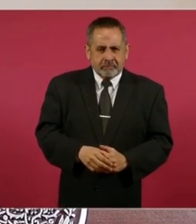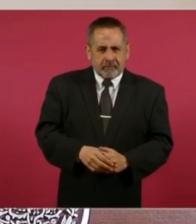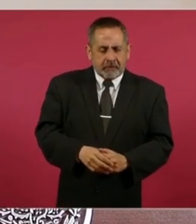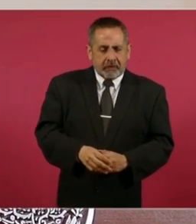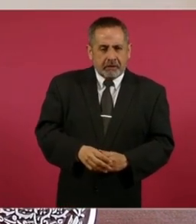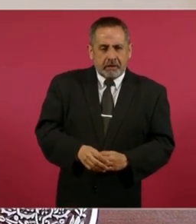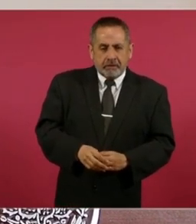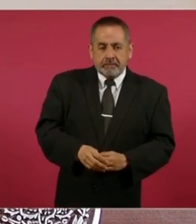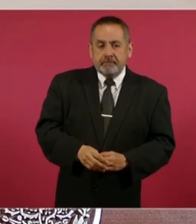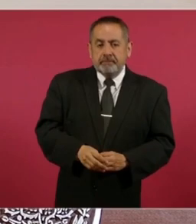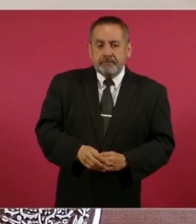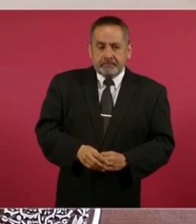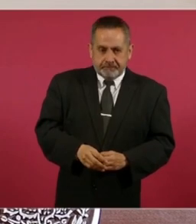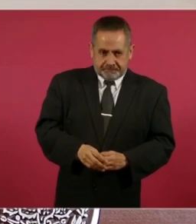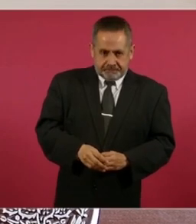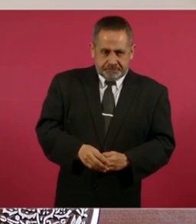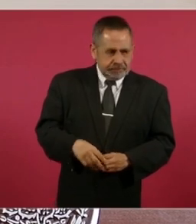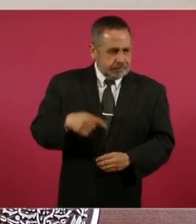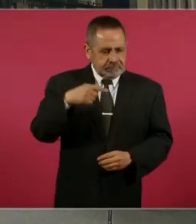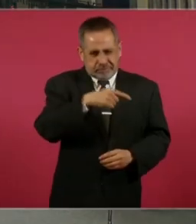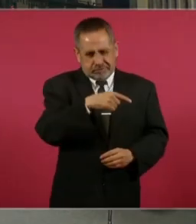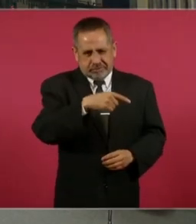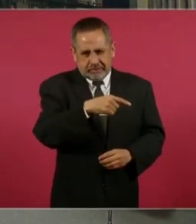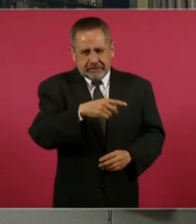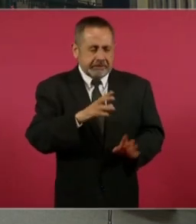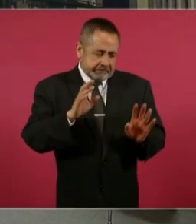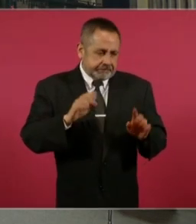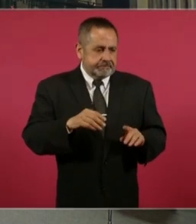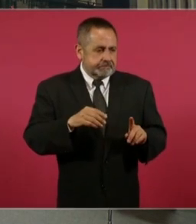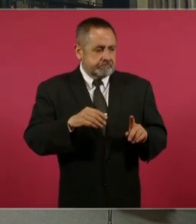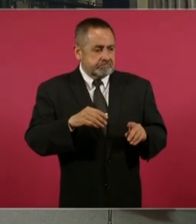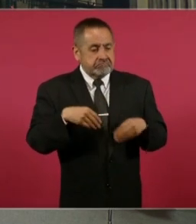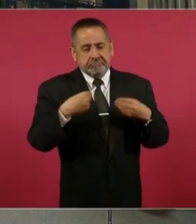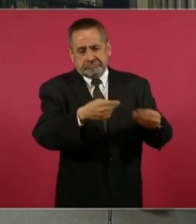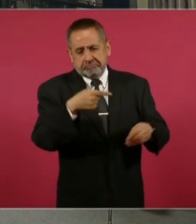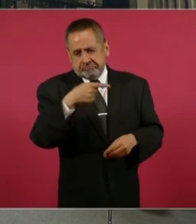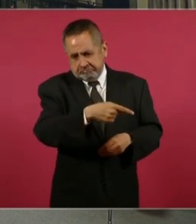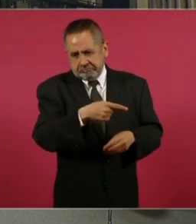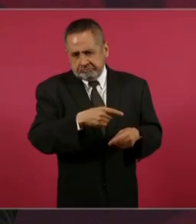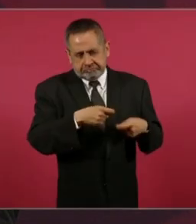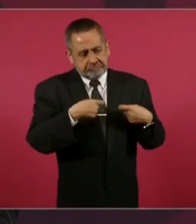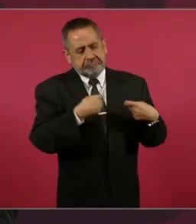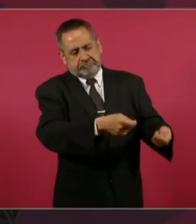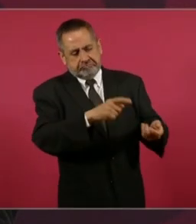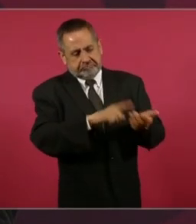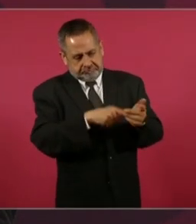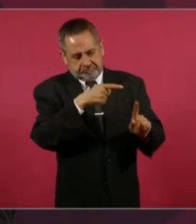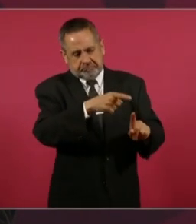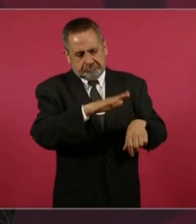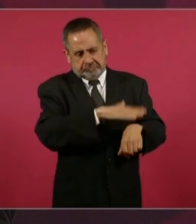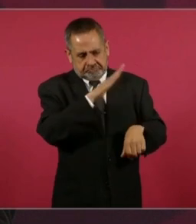saliste y ya quedó él en en ese